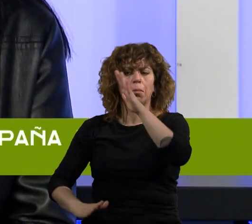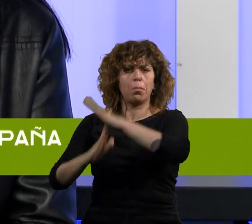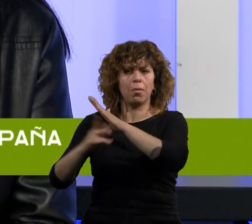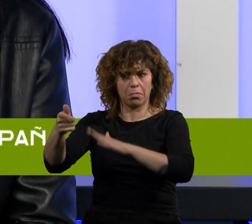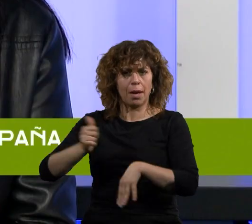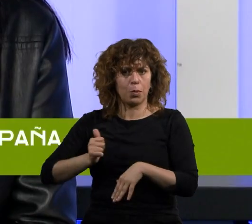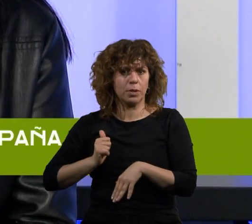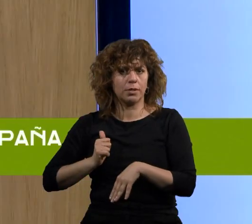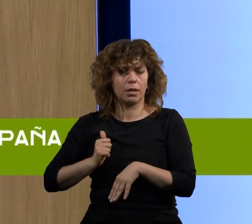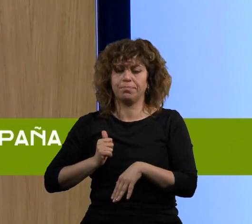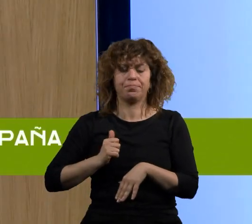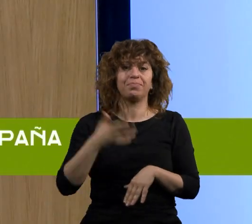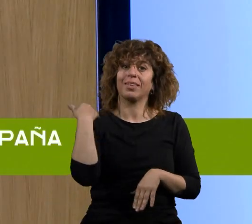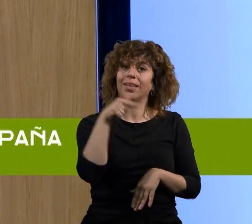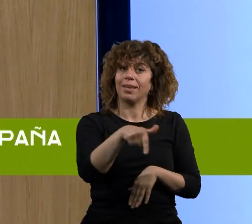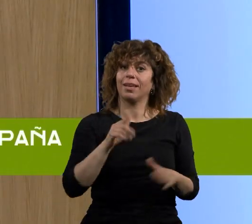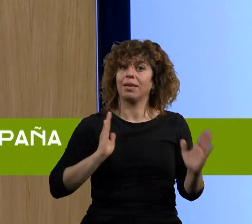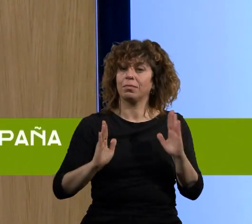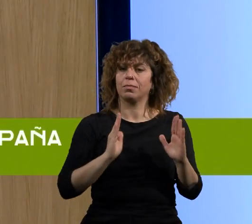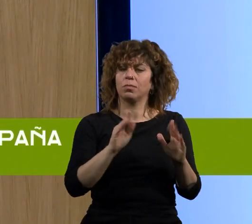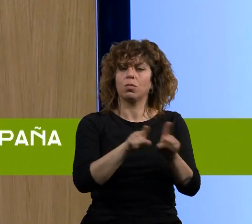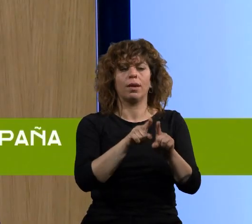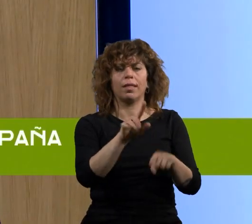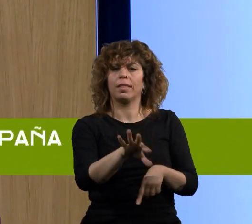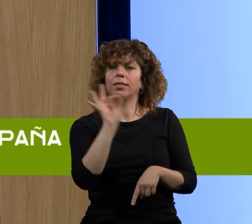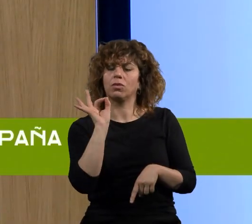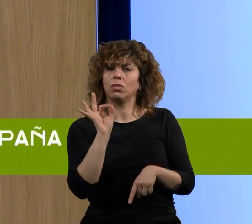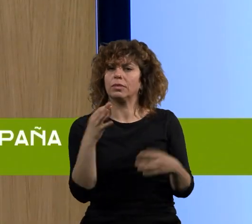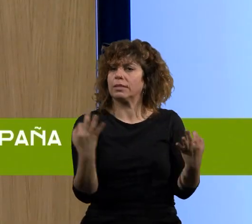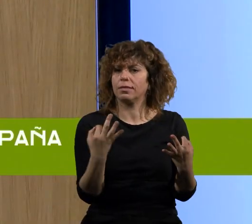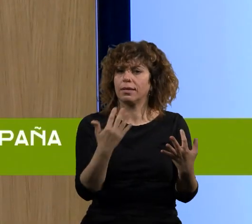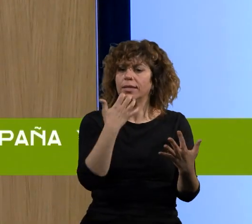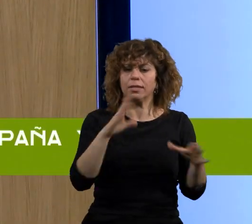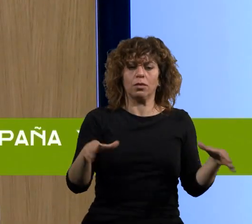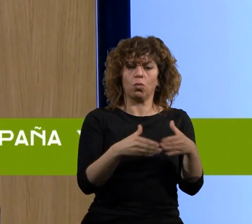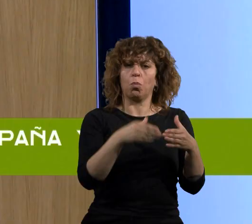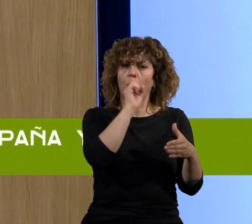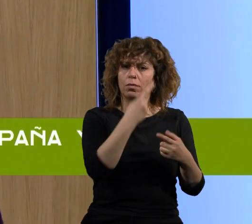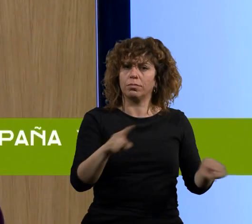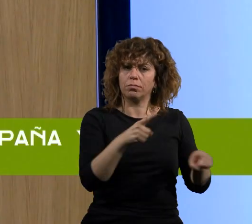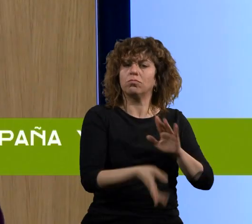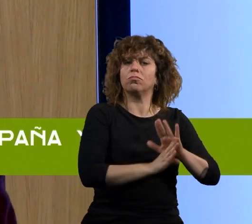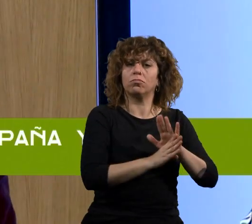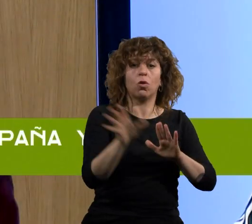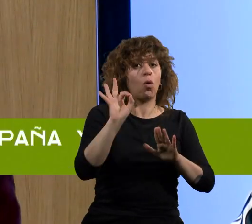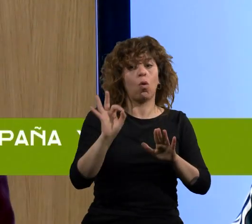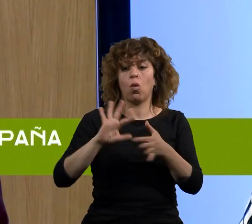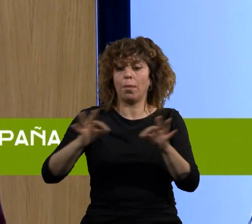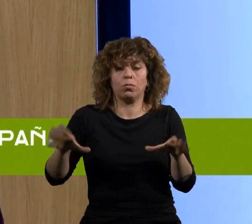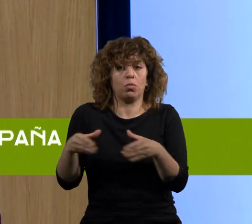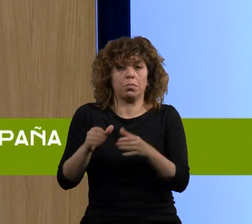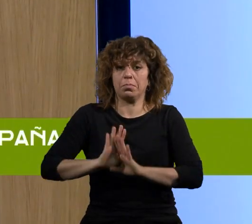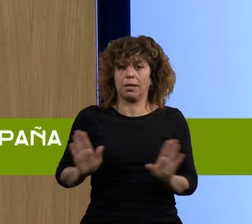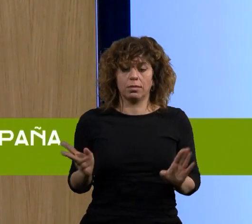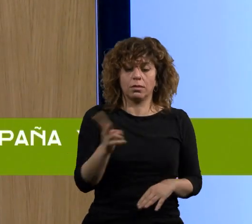Ahí tuvimos una decisión. Ahí tuvimos que decidir si mantener la banda viva o mantener nuestra amistad y ya está, ¿no?